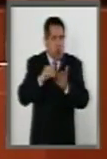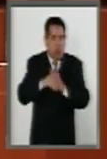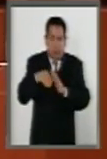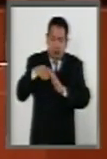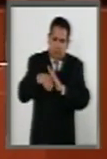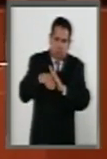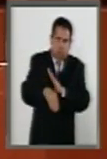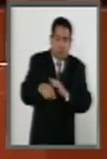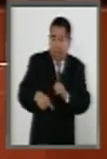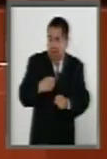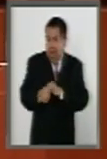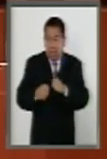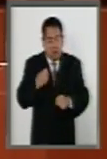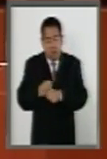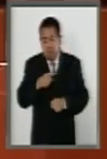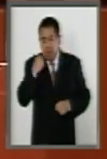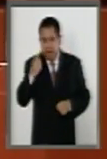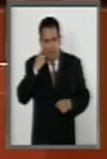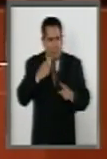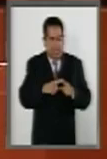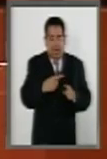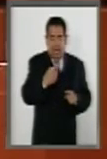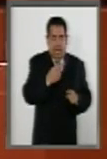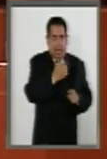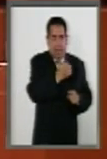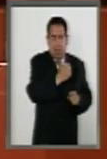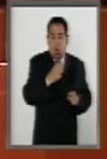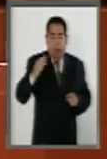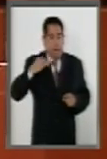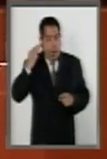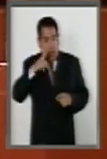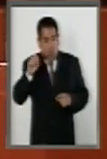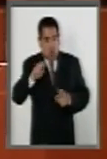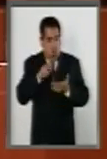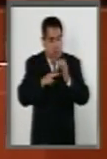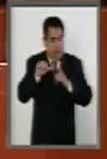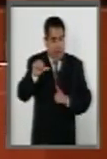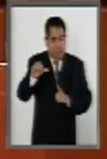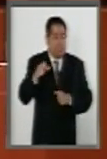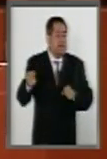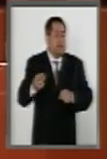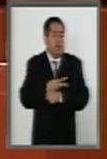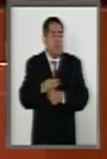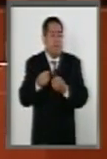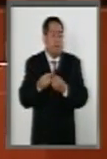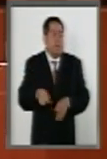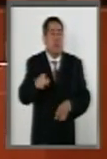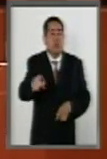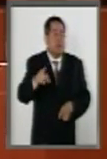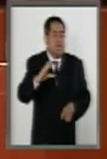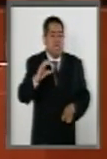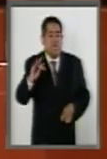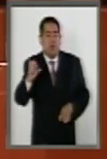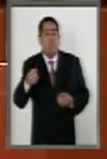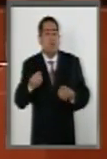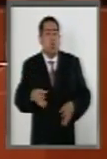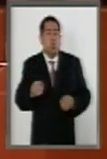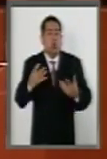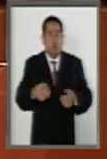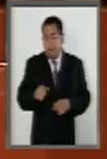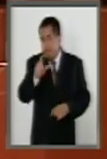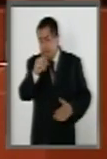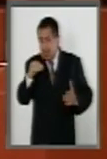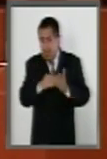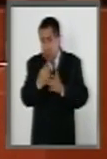año. En el primer trimestre de este año 2016, perdió nada más en el trimestre